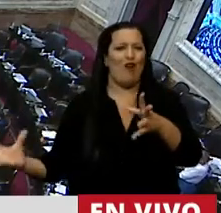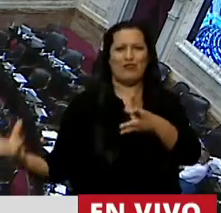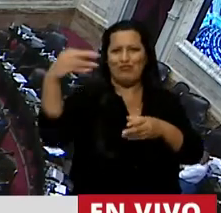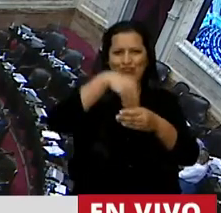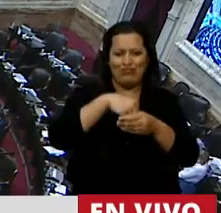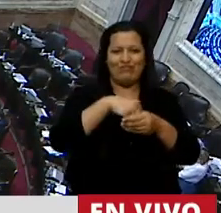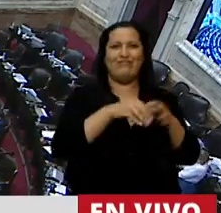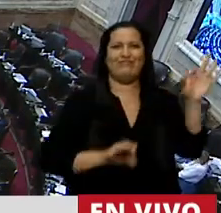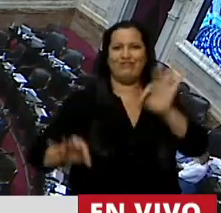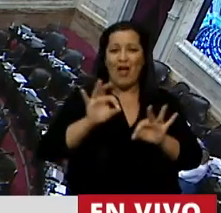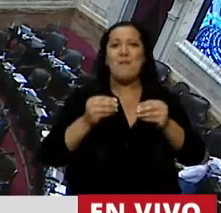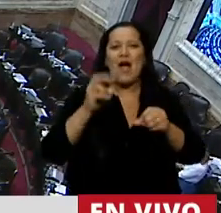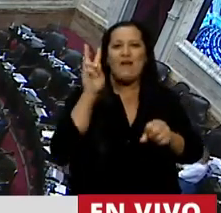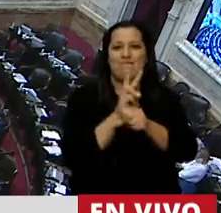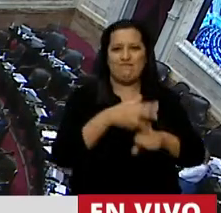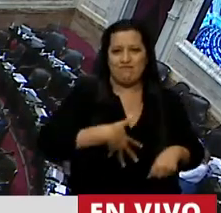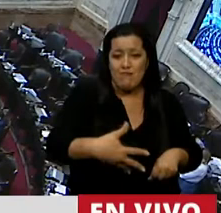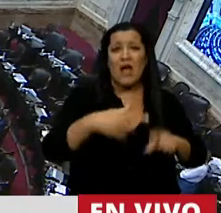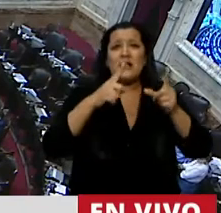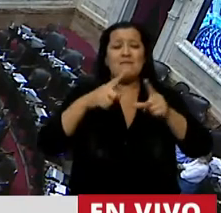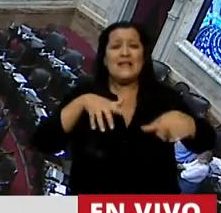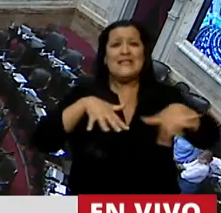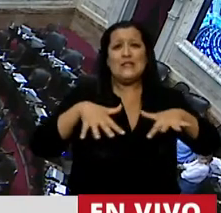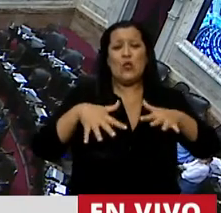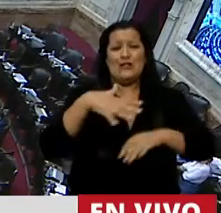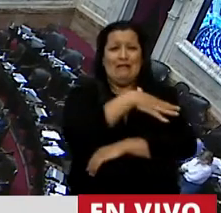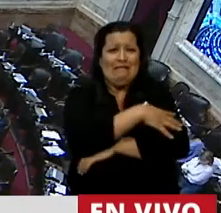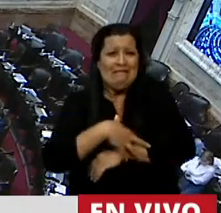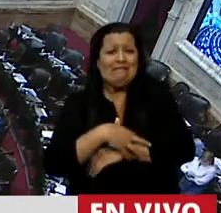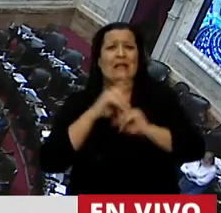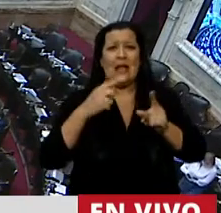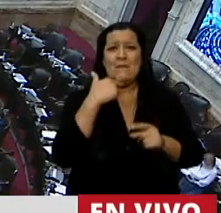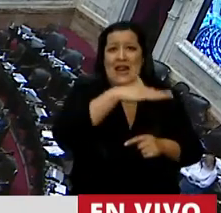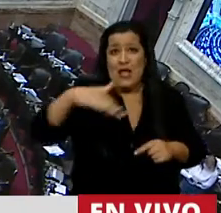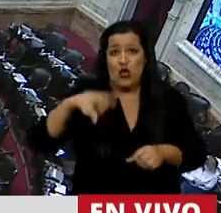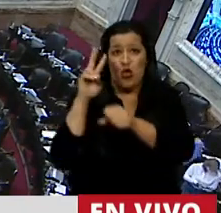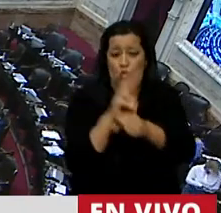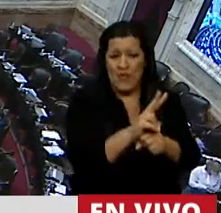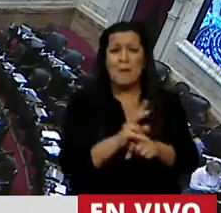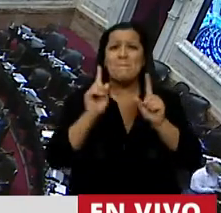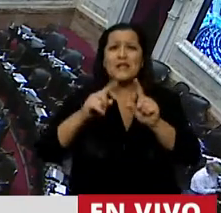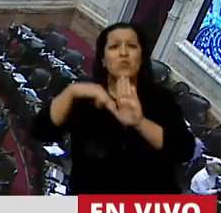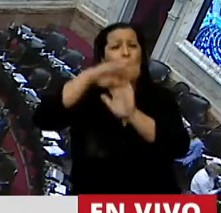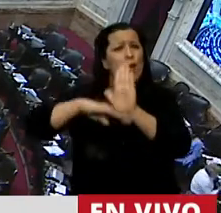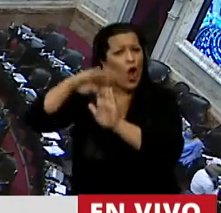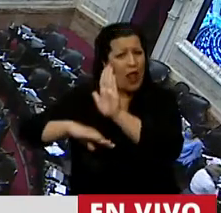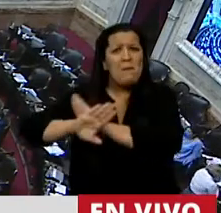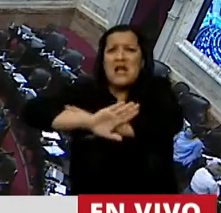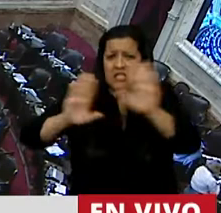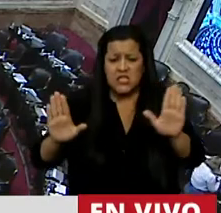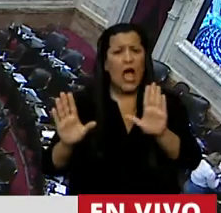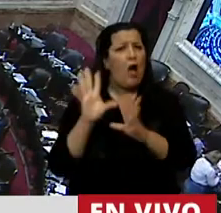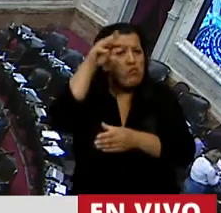protección a las mujeres embarazadas en situación de vulnerabilidad y sus hijos. Los programas que aquí se presentan ya se